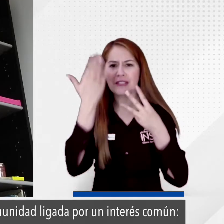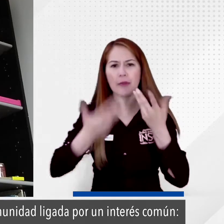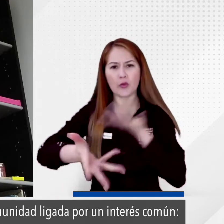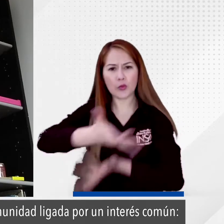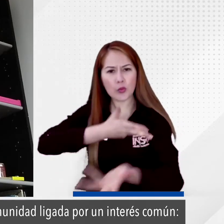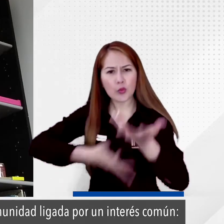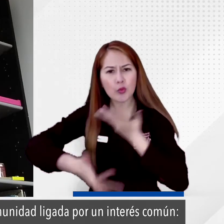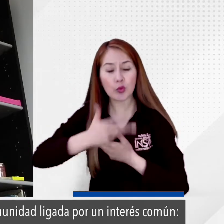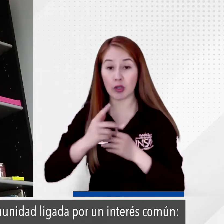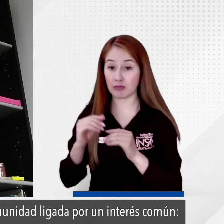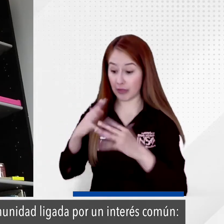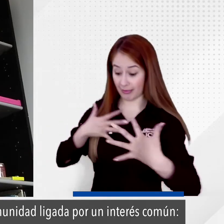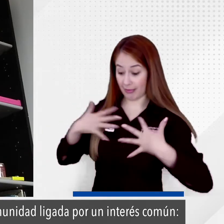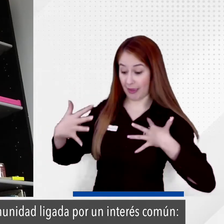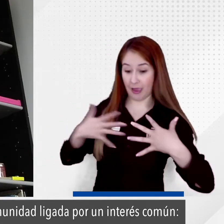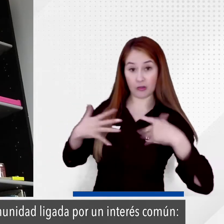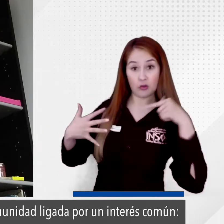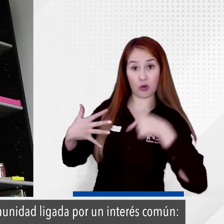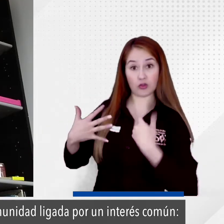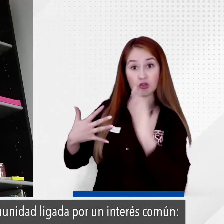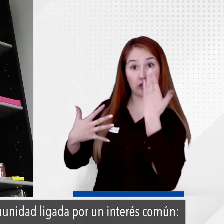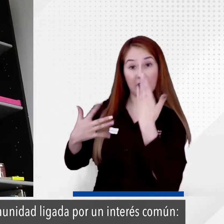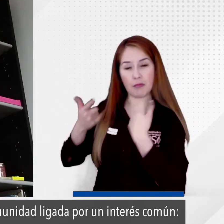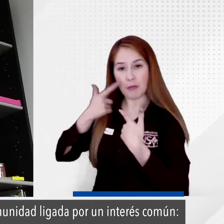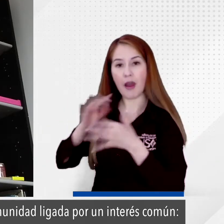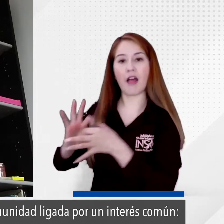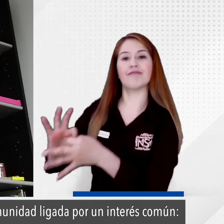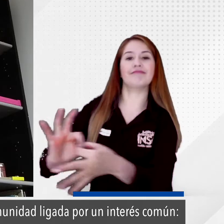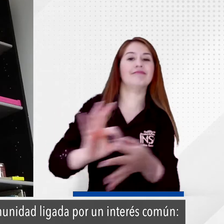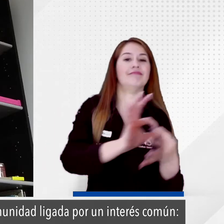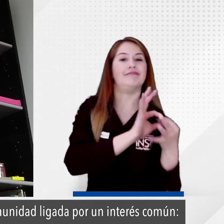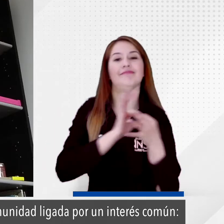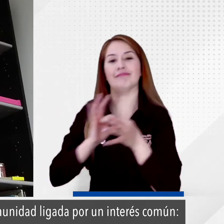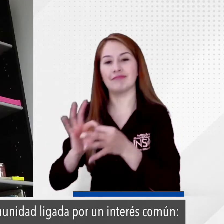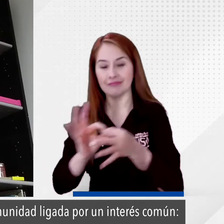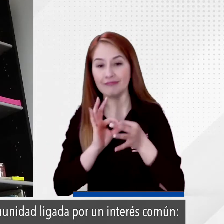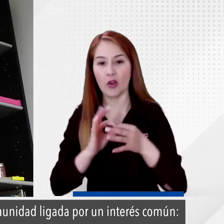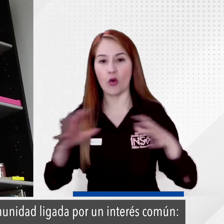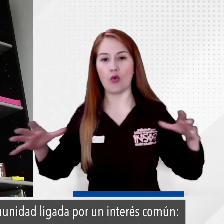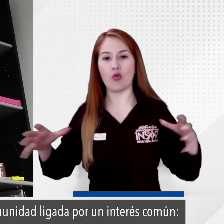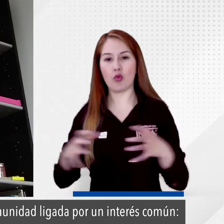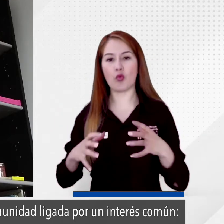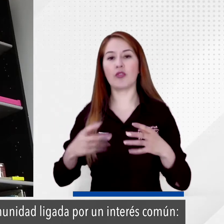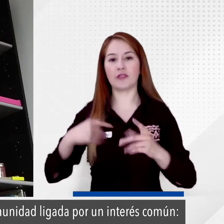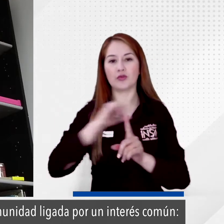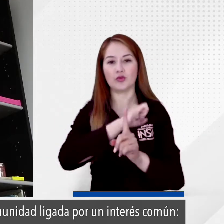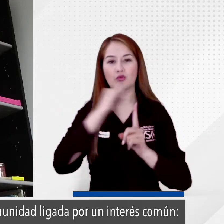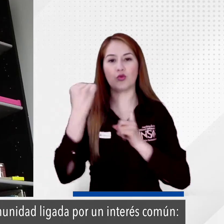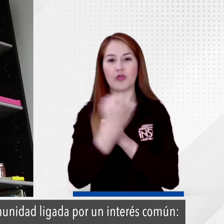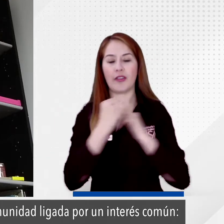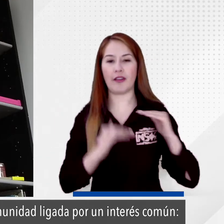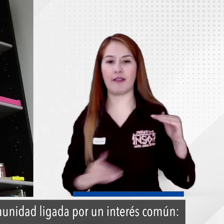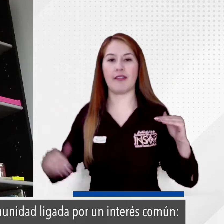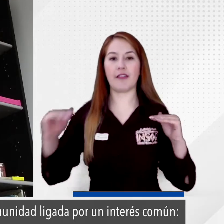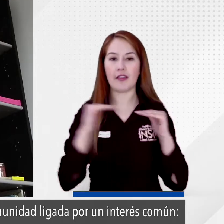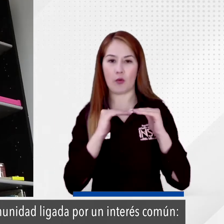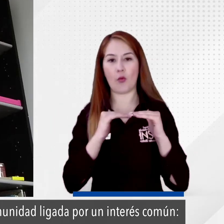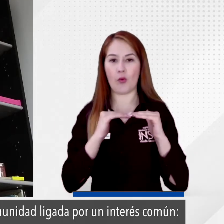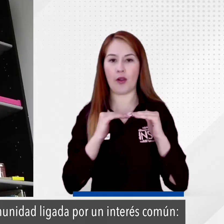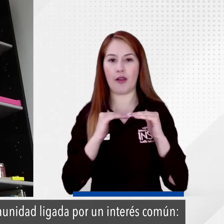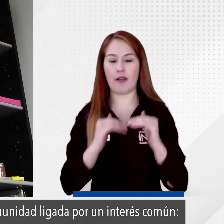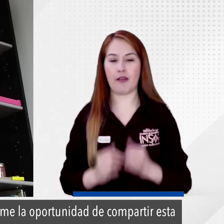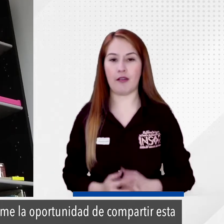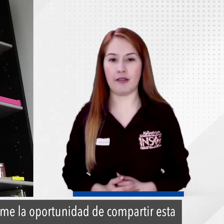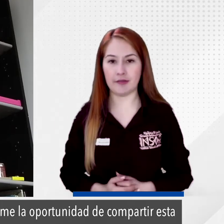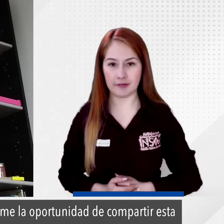las relaciones y la creación de una comunidad ligada por un interés común. consolidar una sociedad con